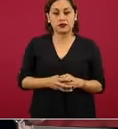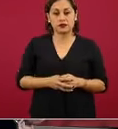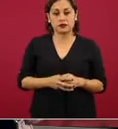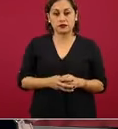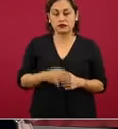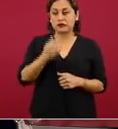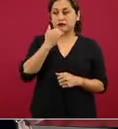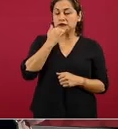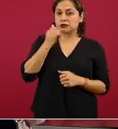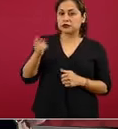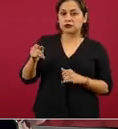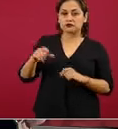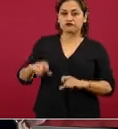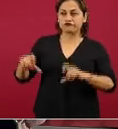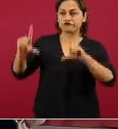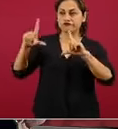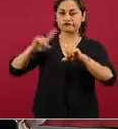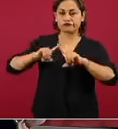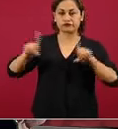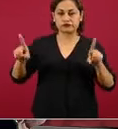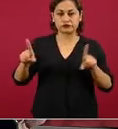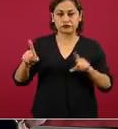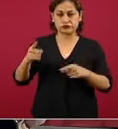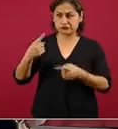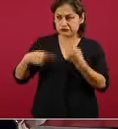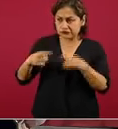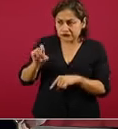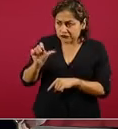yo pensé que esta sería diapositiva, pero no hay una previa.